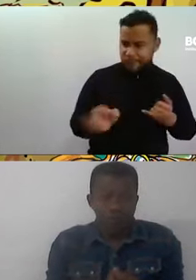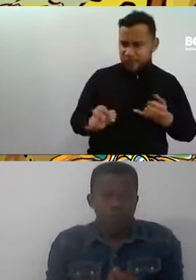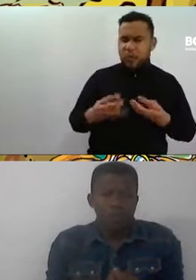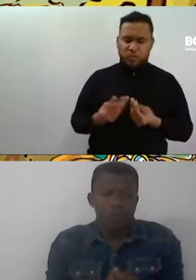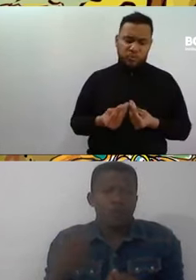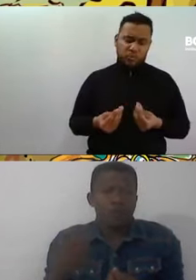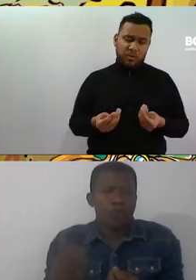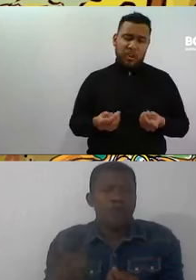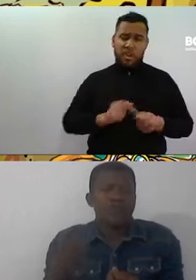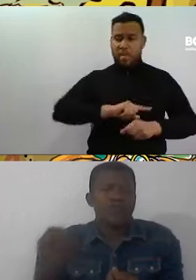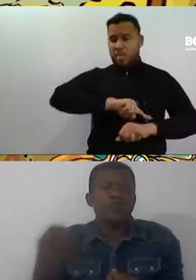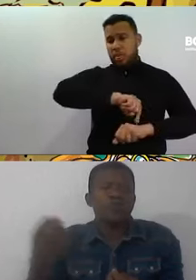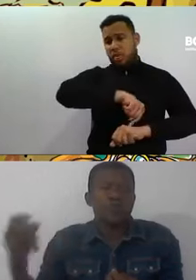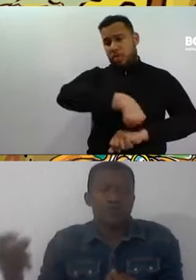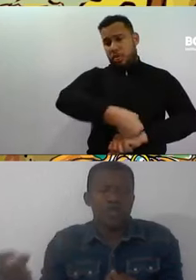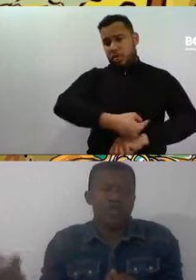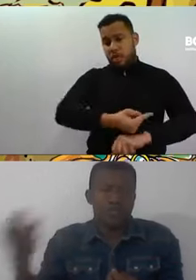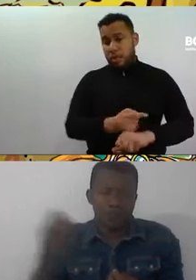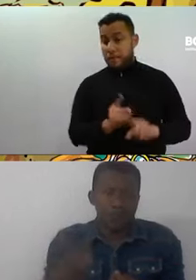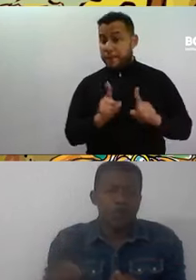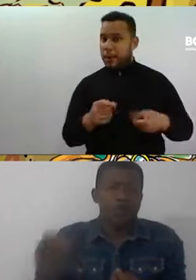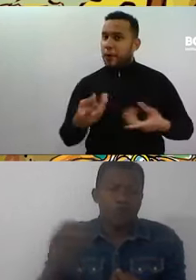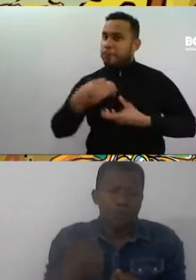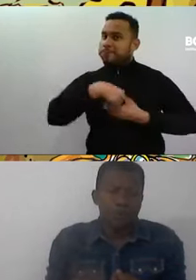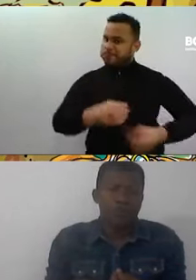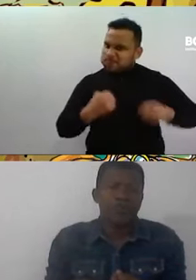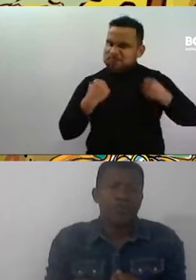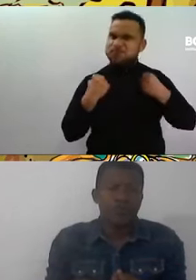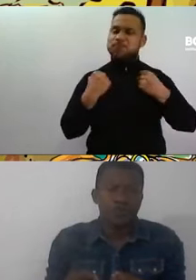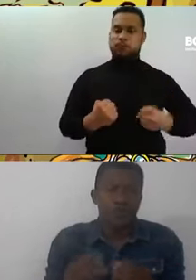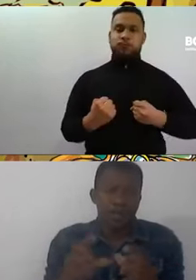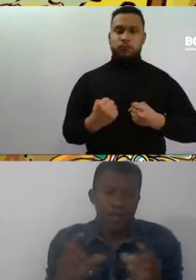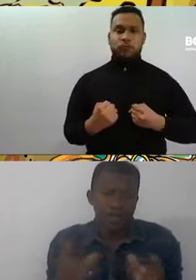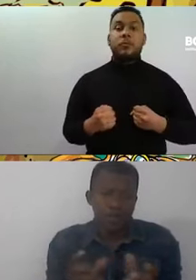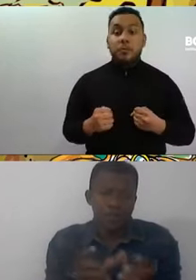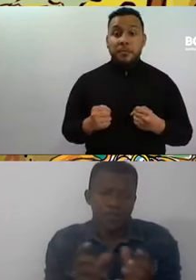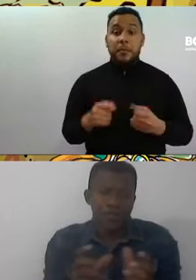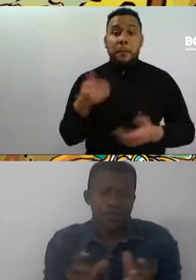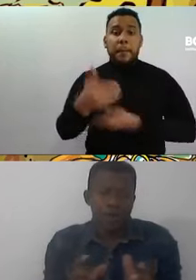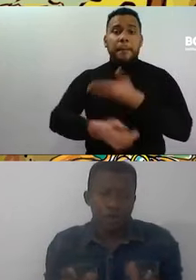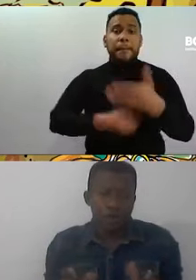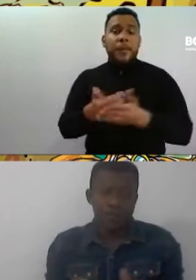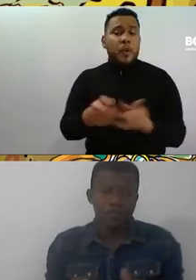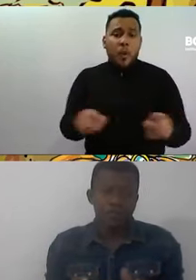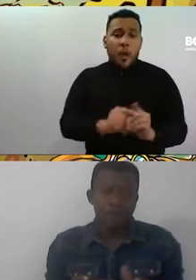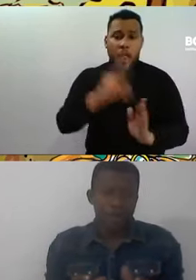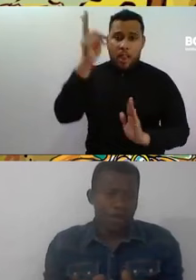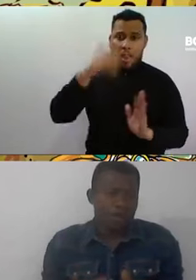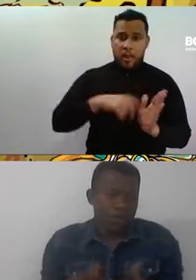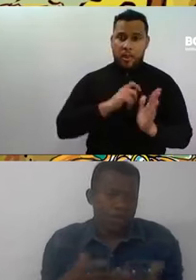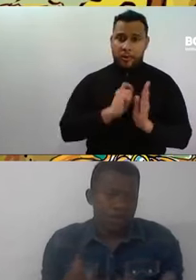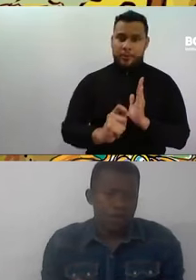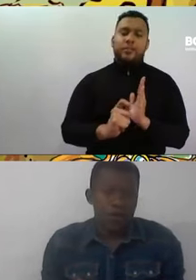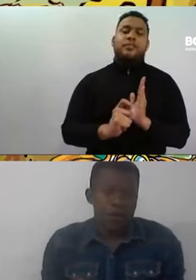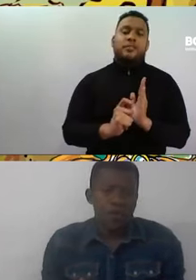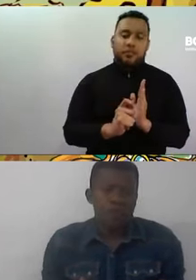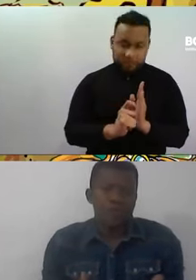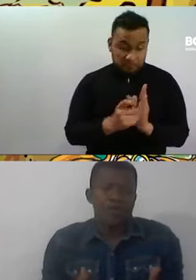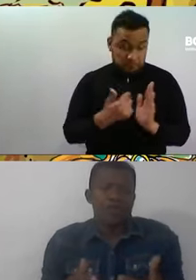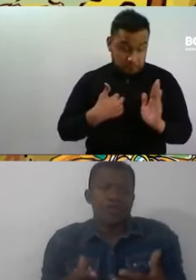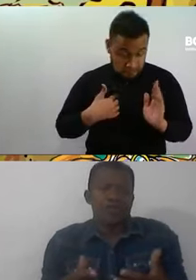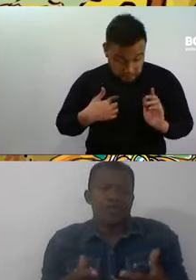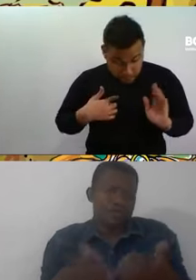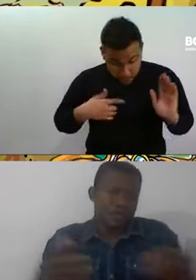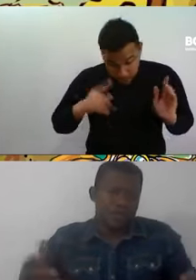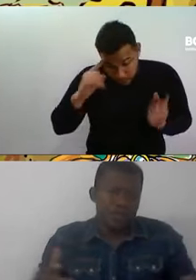lentos, pero suelen ser muy potentes, son como los procesos lectoescritores. A lo que creo hoy, mi